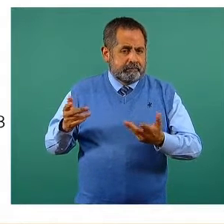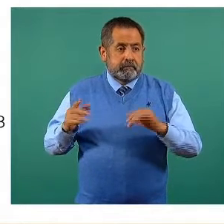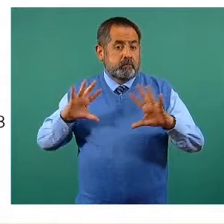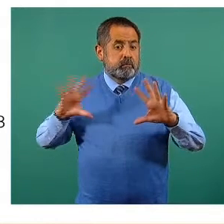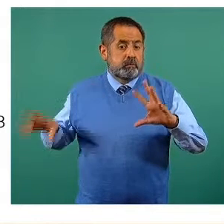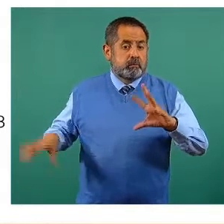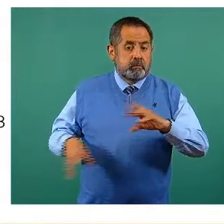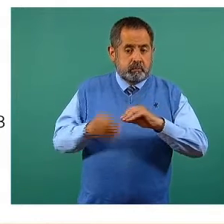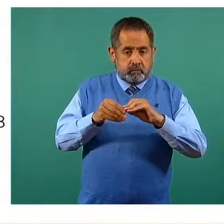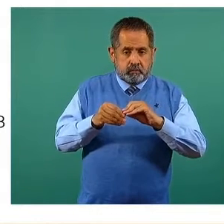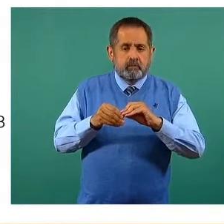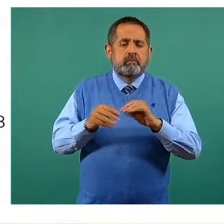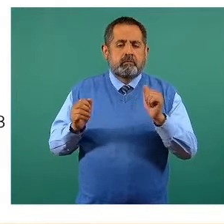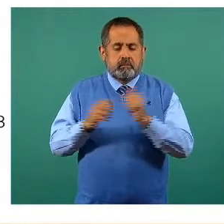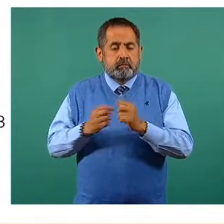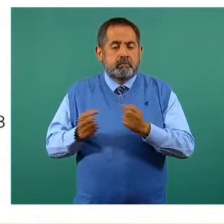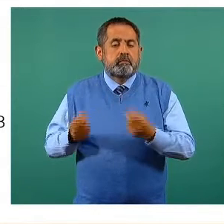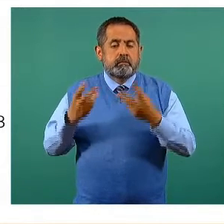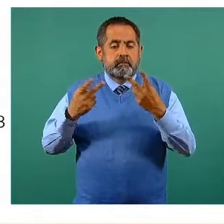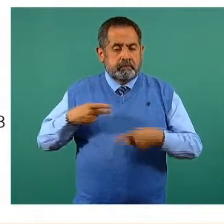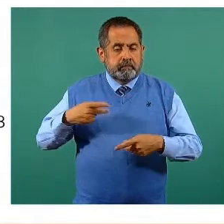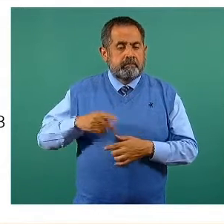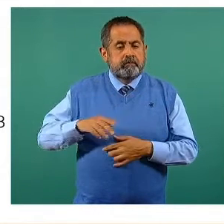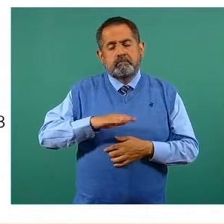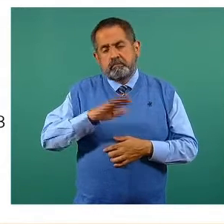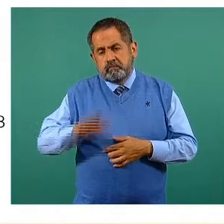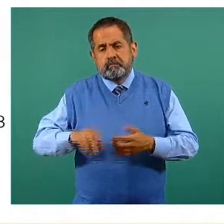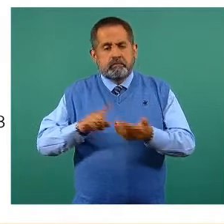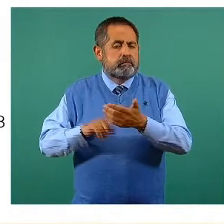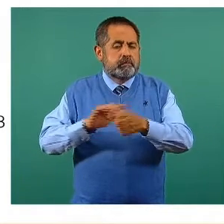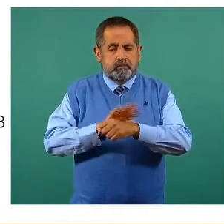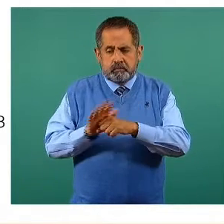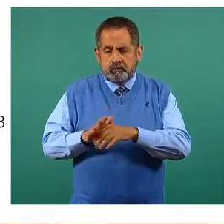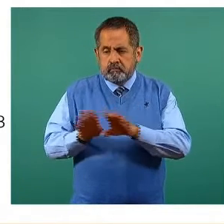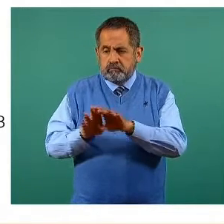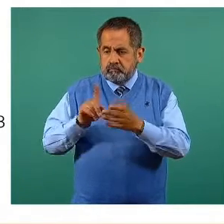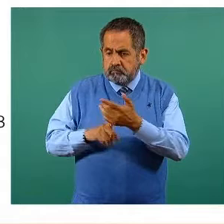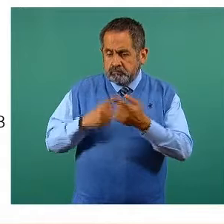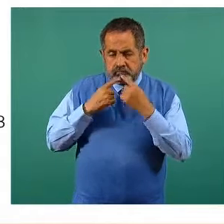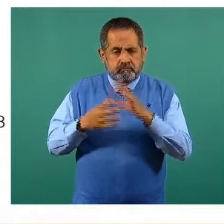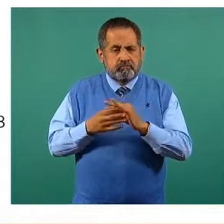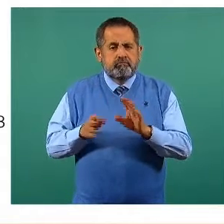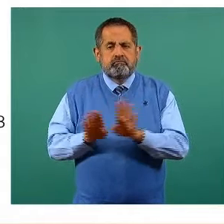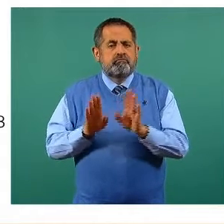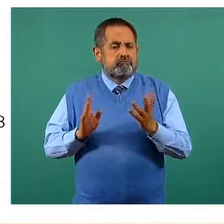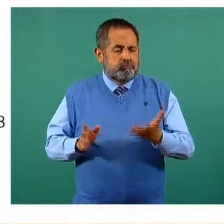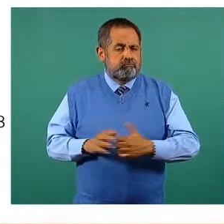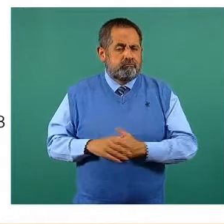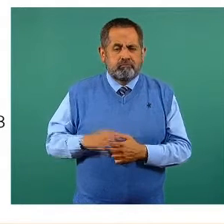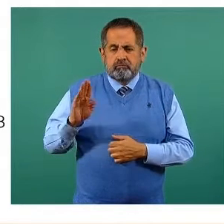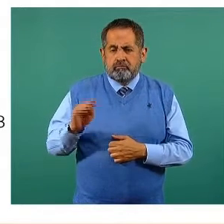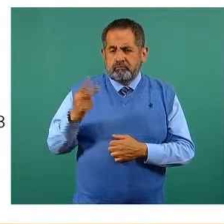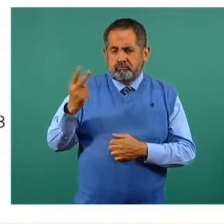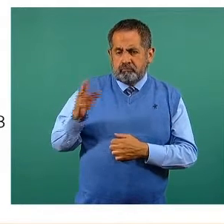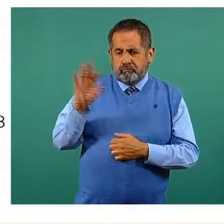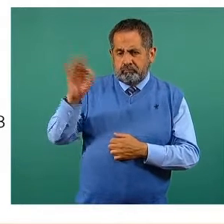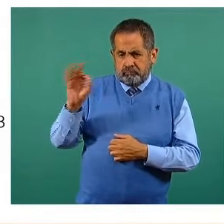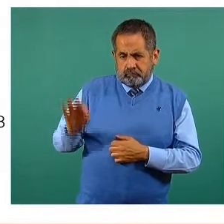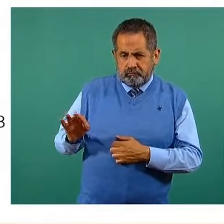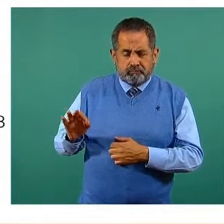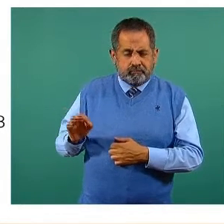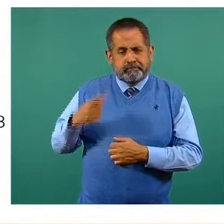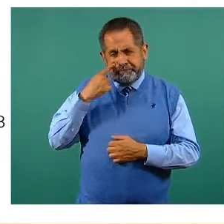acumulada de las defunciones por COVID-19 están prácticamente el 92% y por lo tanto la